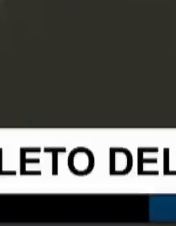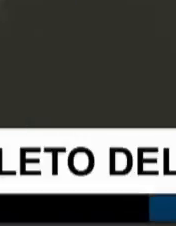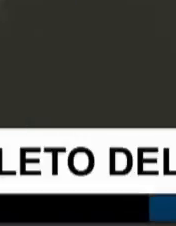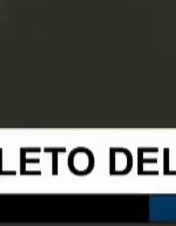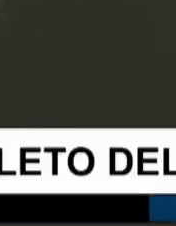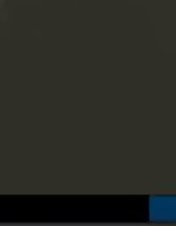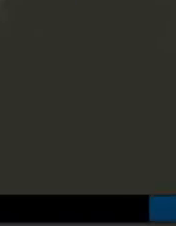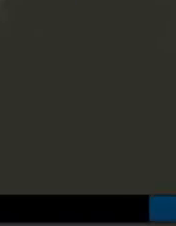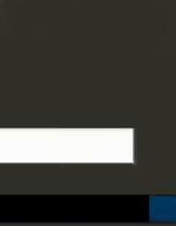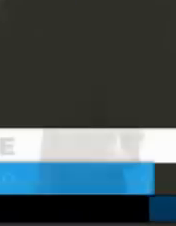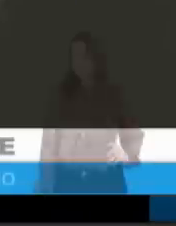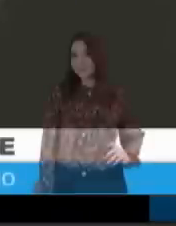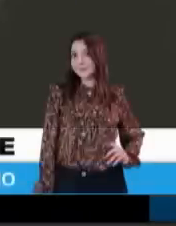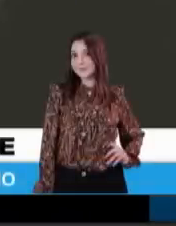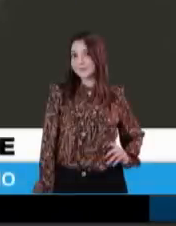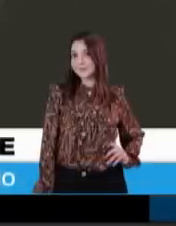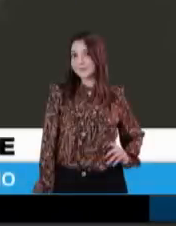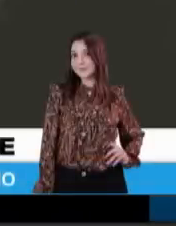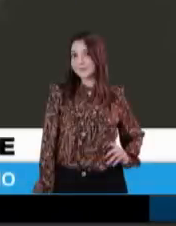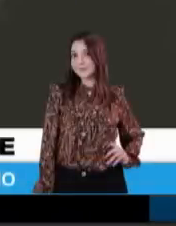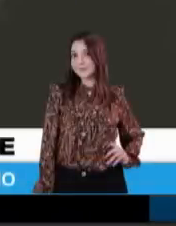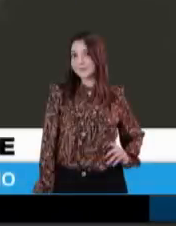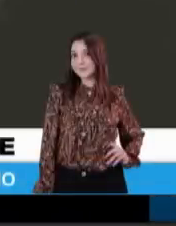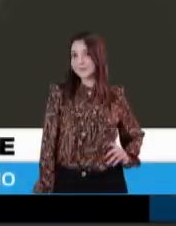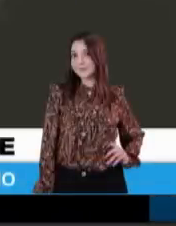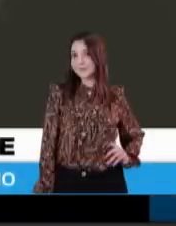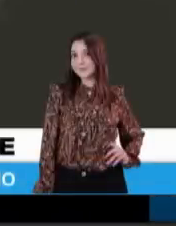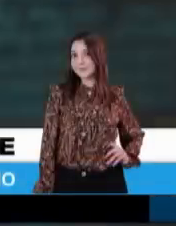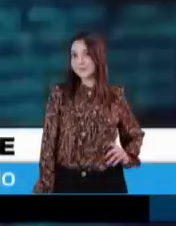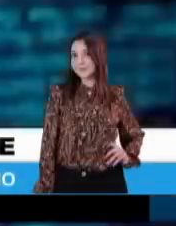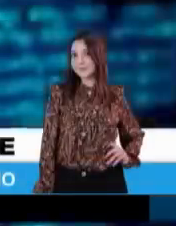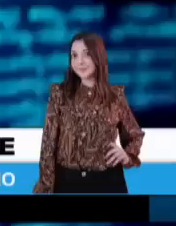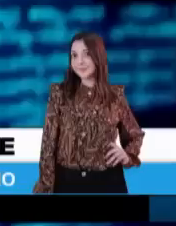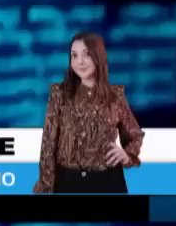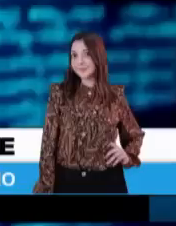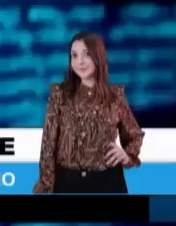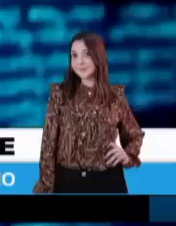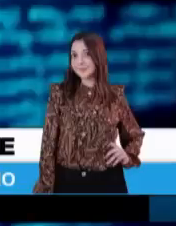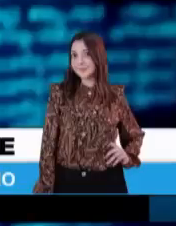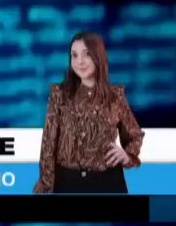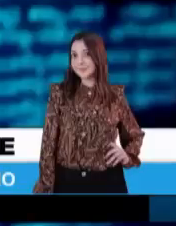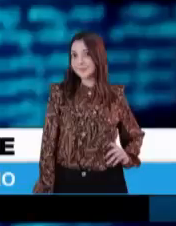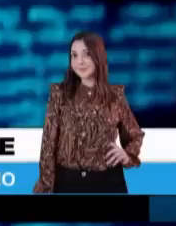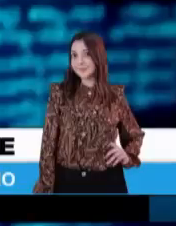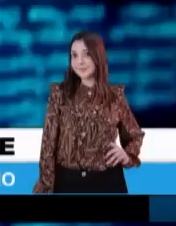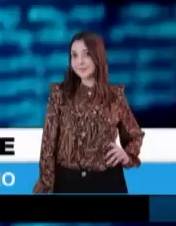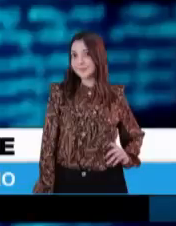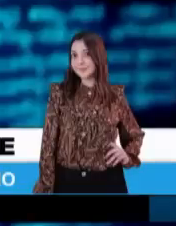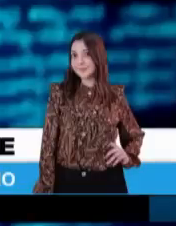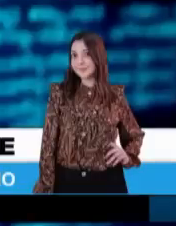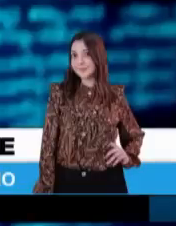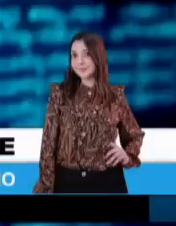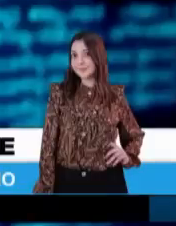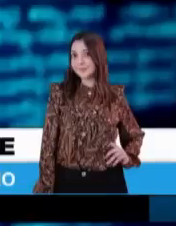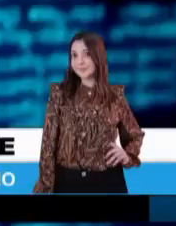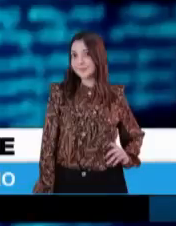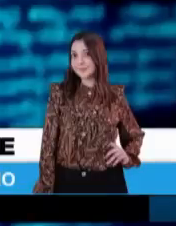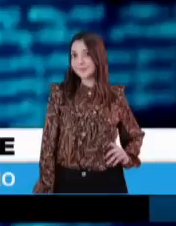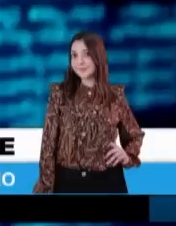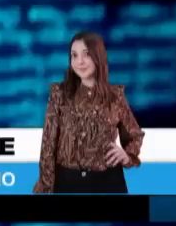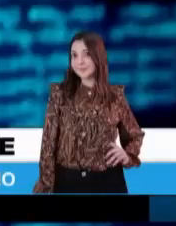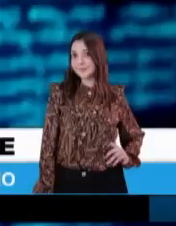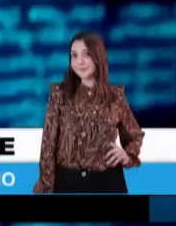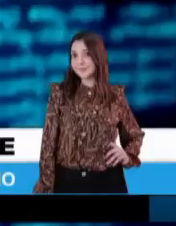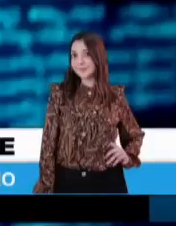Muy buenos días. Claro, la ministra de Defensa, Maya Fernández, está citada para este martes al Congreso Nacional para